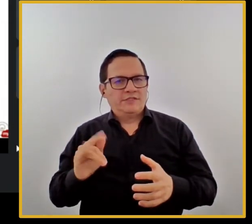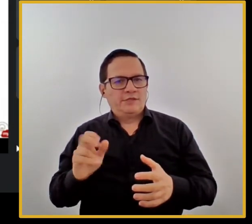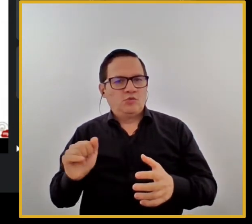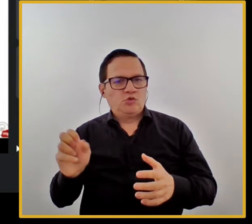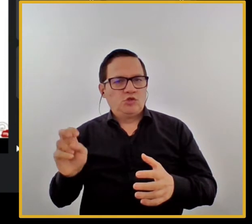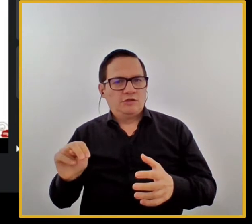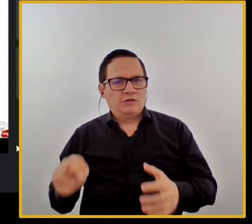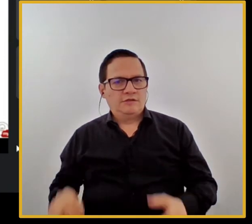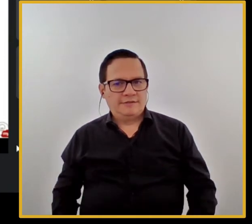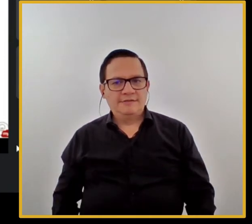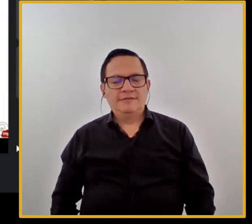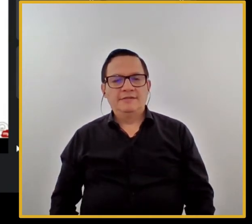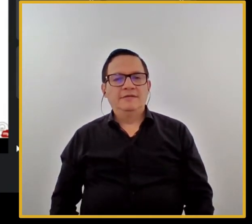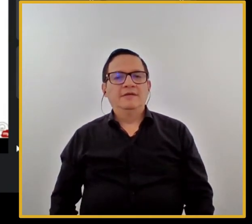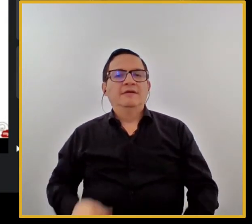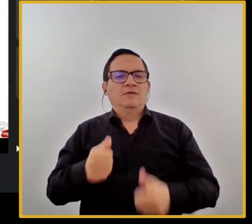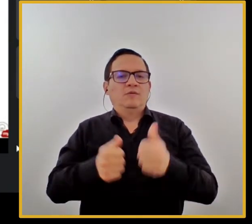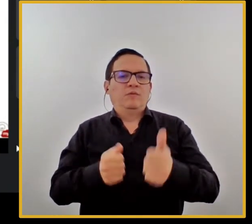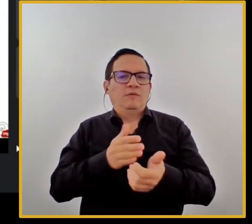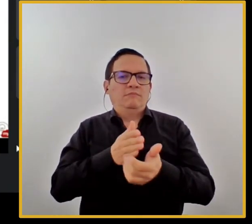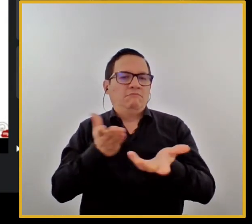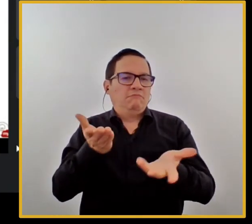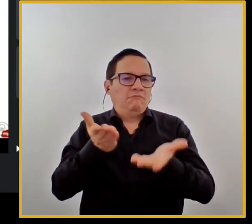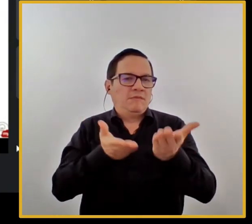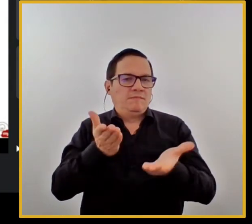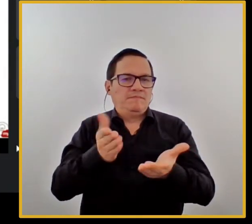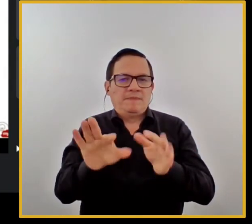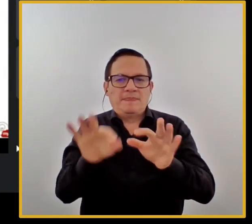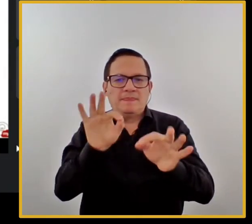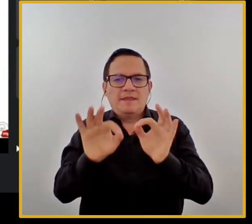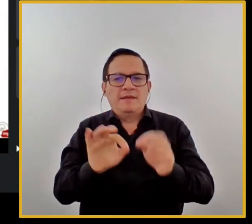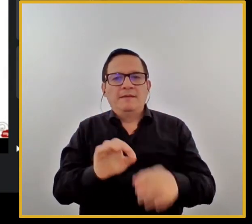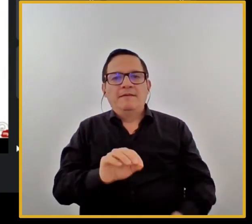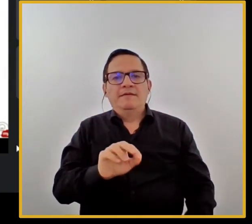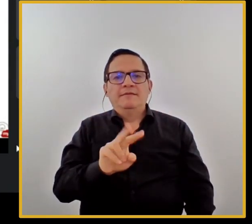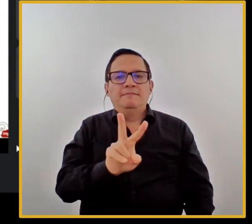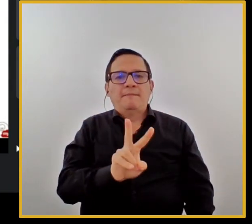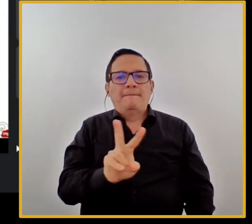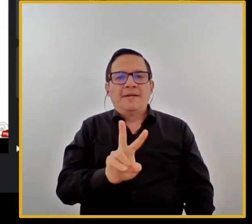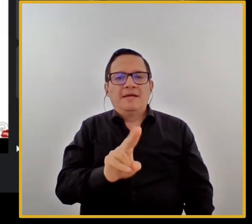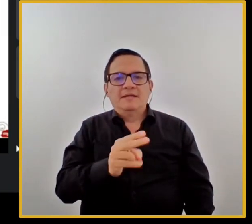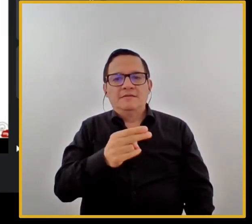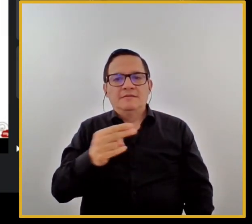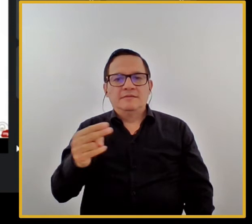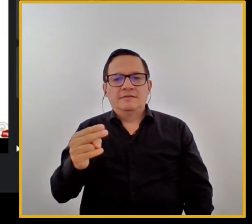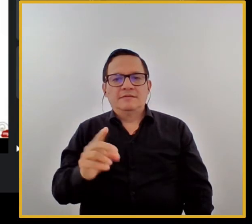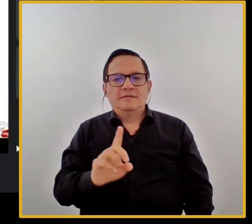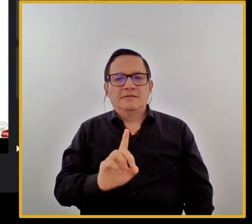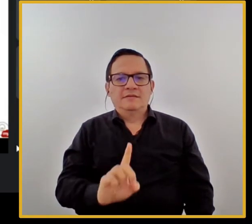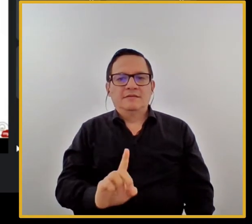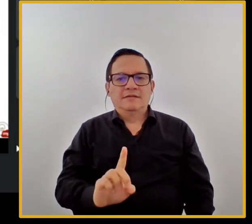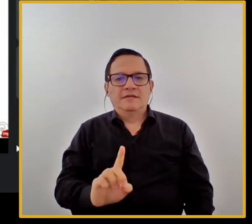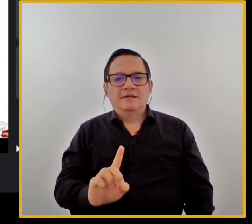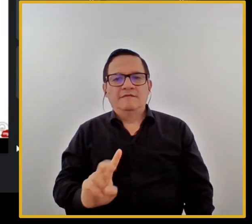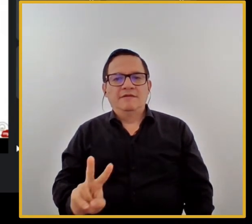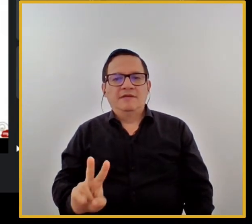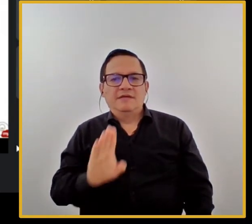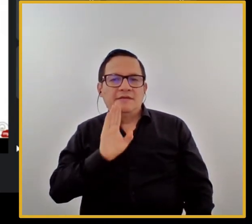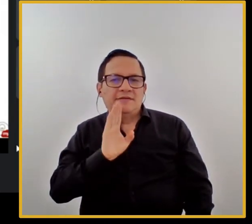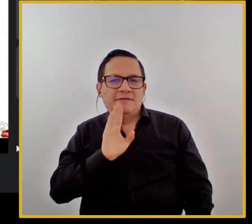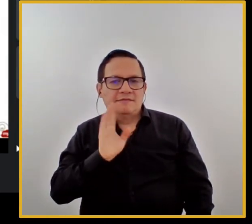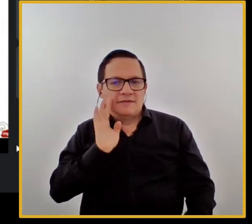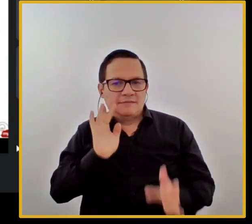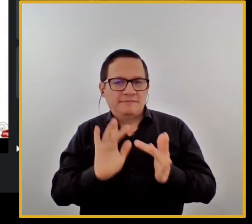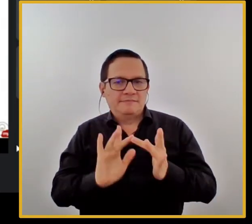Entonces, allí podemos elegir a quién elegimos B y de B quién sería.